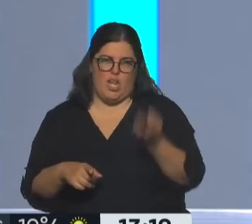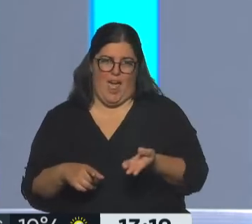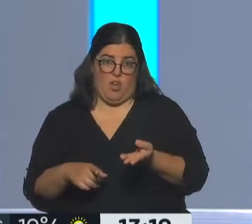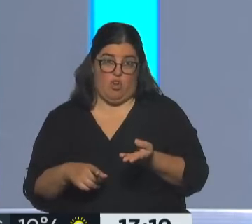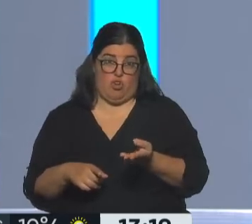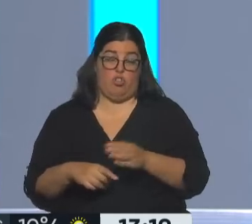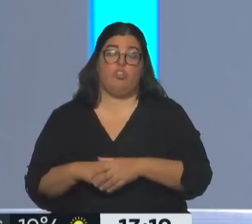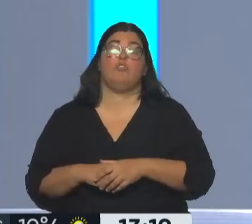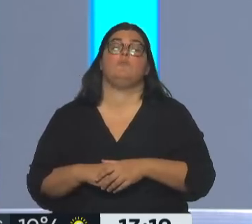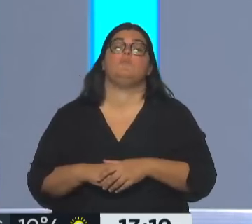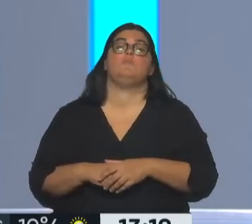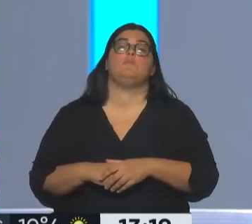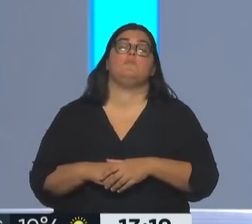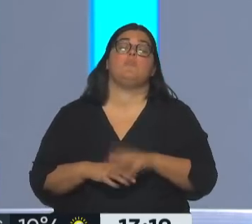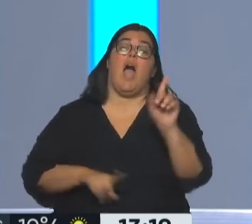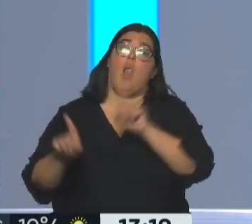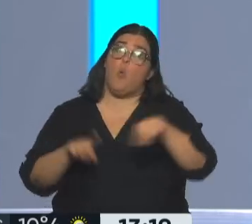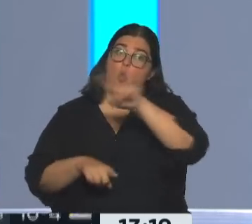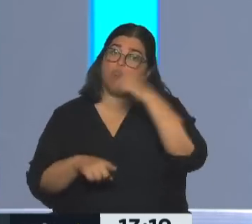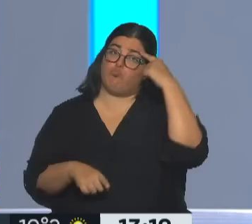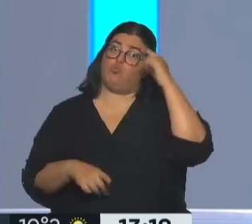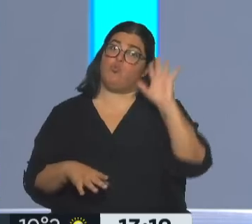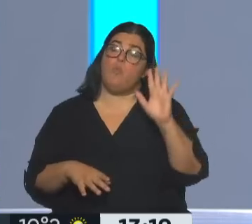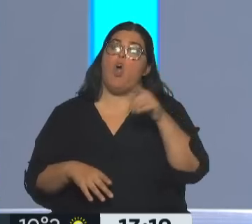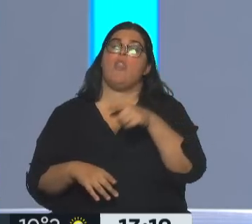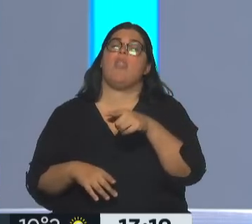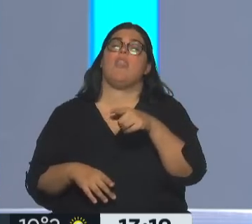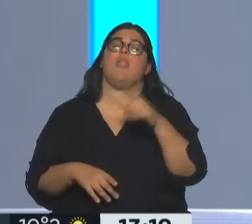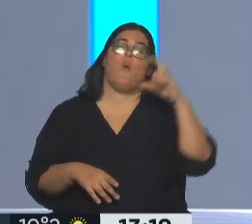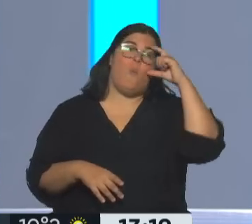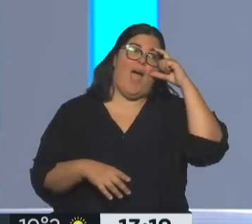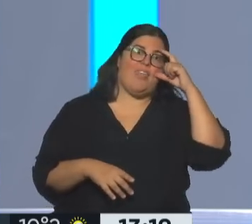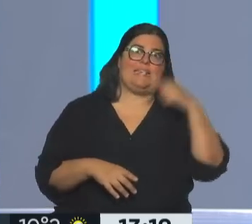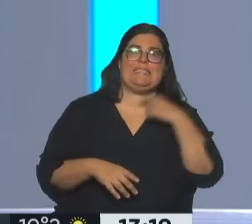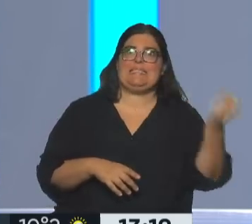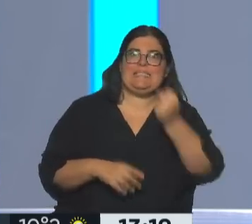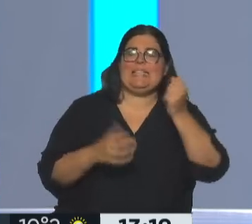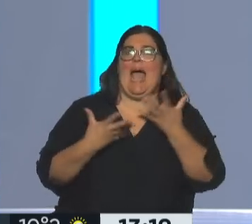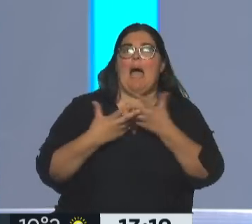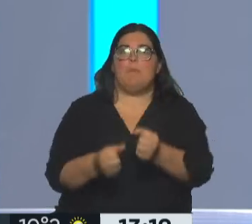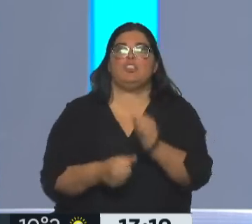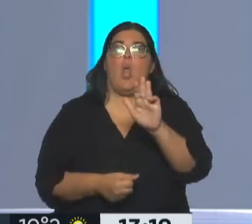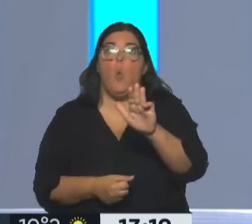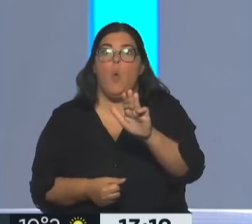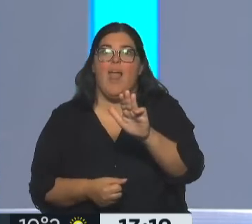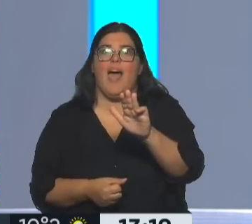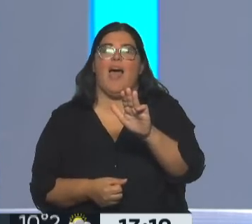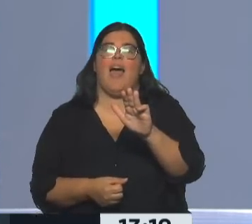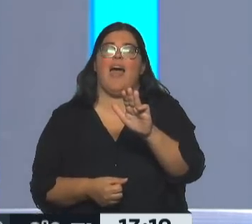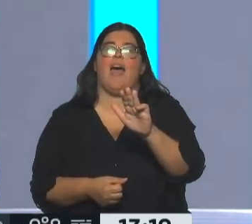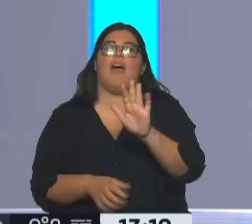algunos suponen que el énfasis de Biden en acompañar a Lula tenía que ver con eso, ¿no? Con que Bolsonaro se